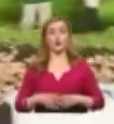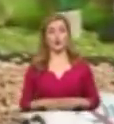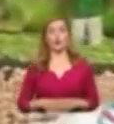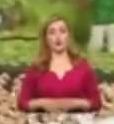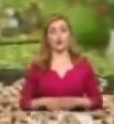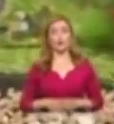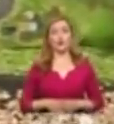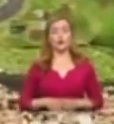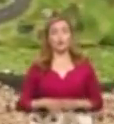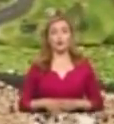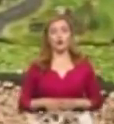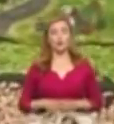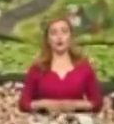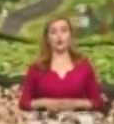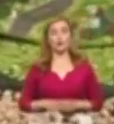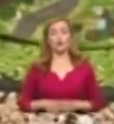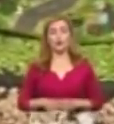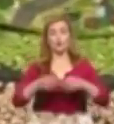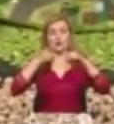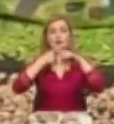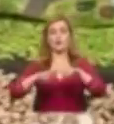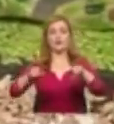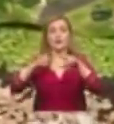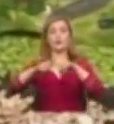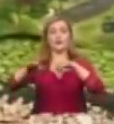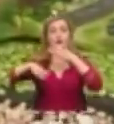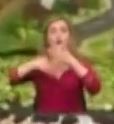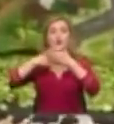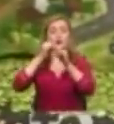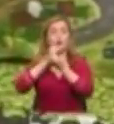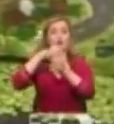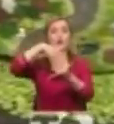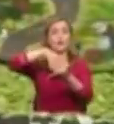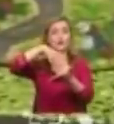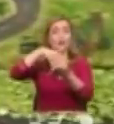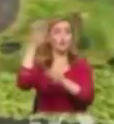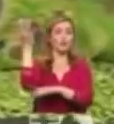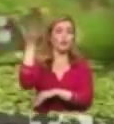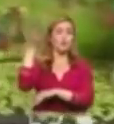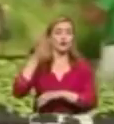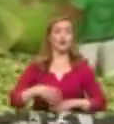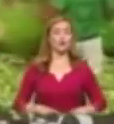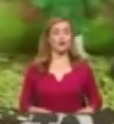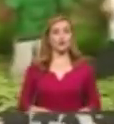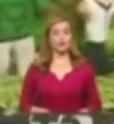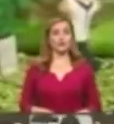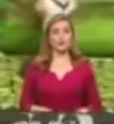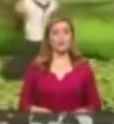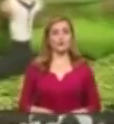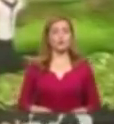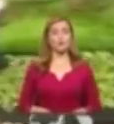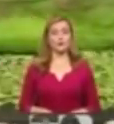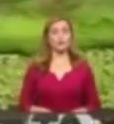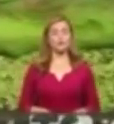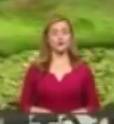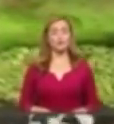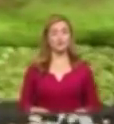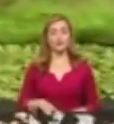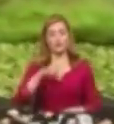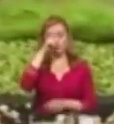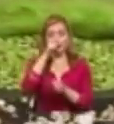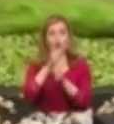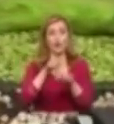sí, estamos mostrando toda la diversidad que tenemos en el instituto, tanto en estudiantes como en profesores. Ajá. Sabemos que ustedes han sido unos